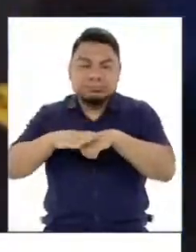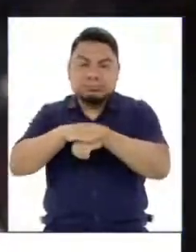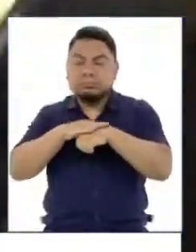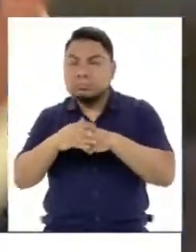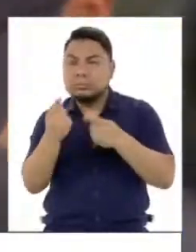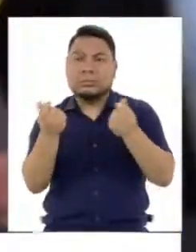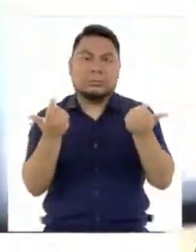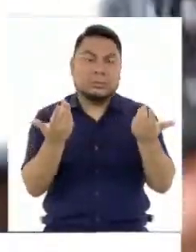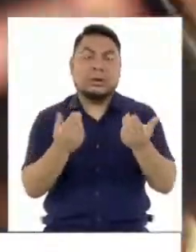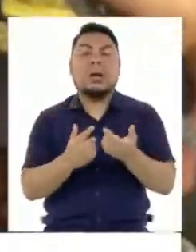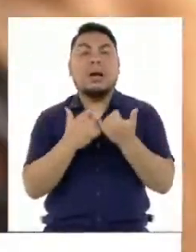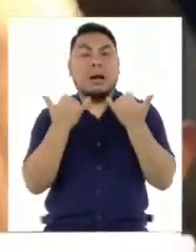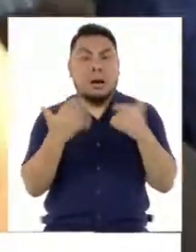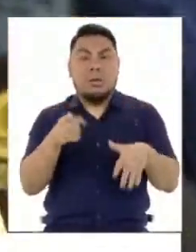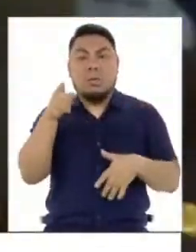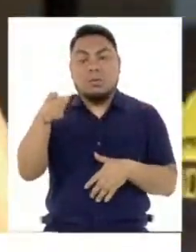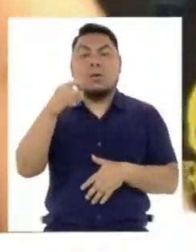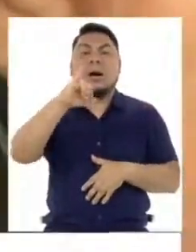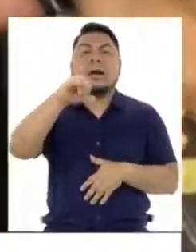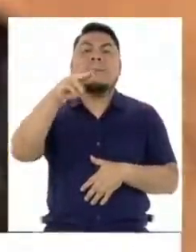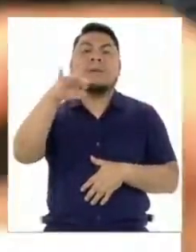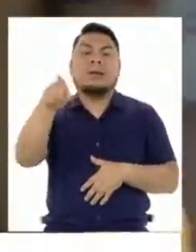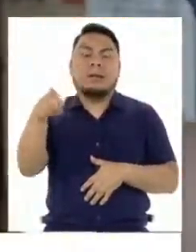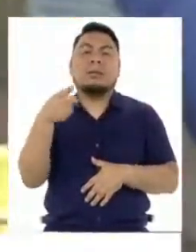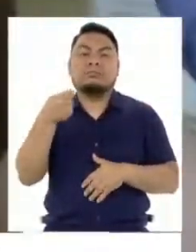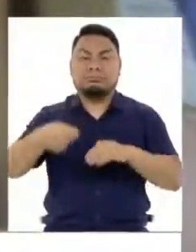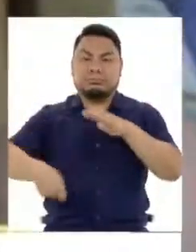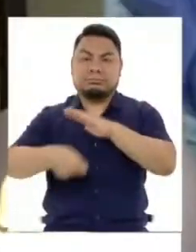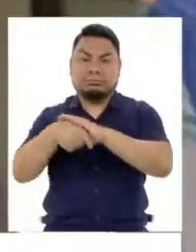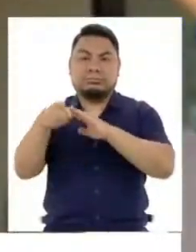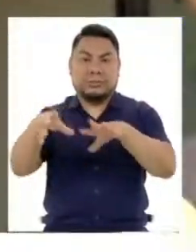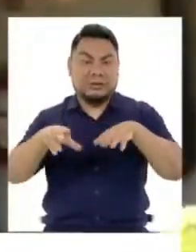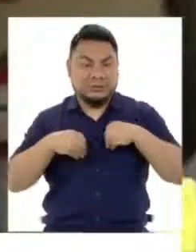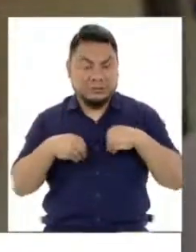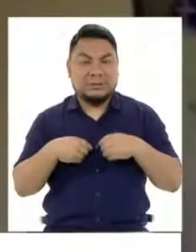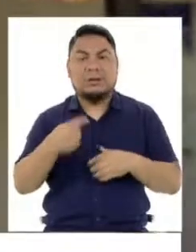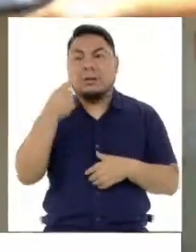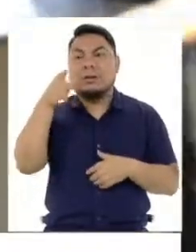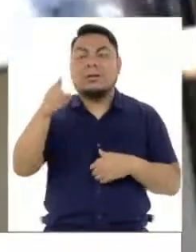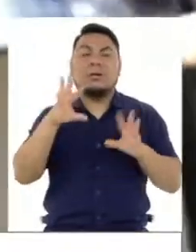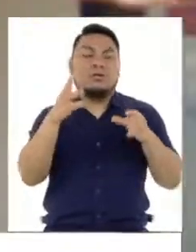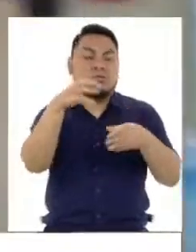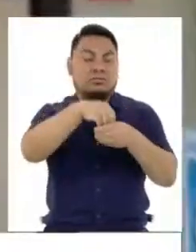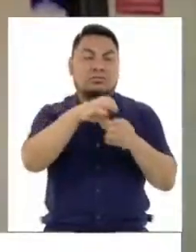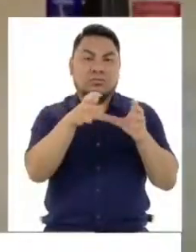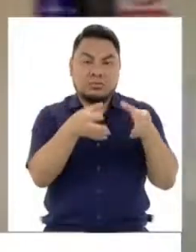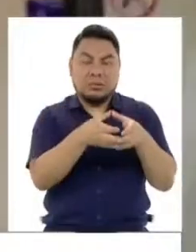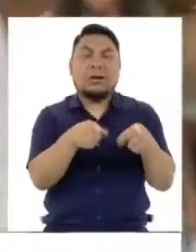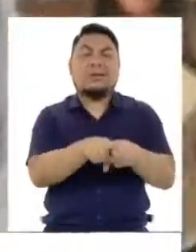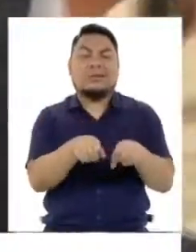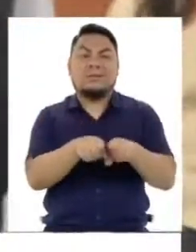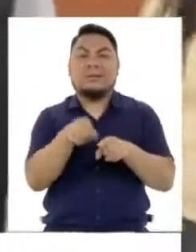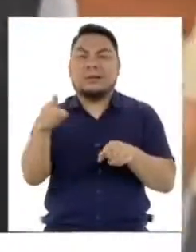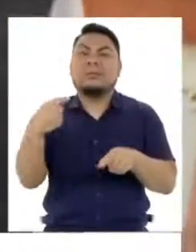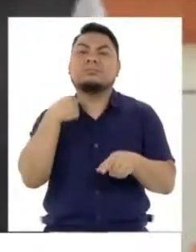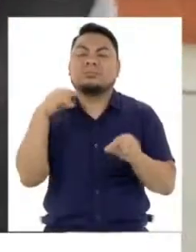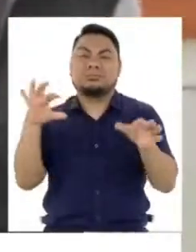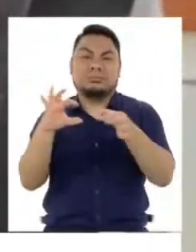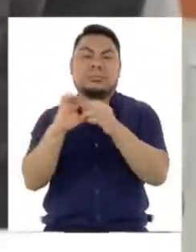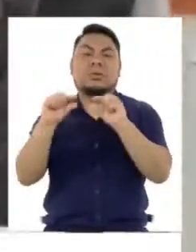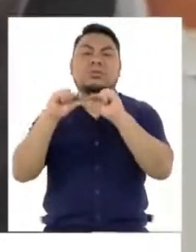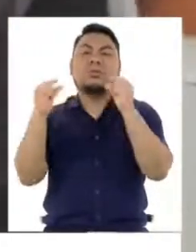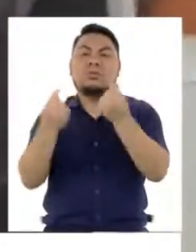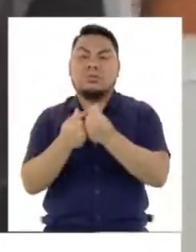propio. Según la Fiscalía, Jiménez Flores recibió una coima por favorecer presuntamente una asociación, además de ser vinculado a la organización criminal